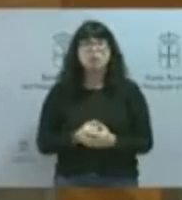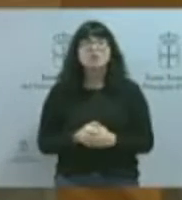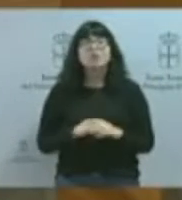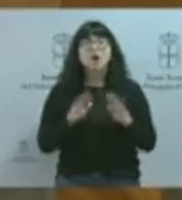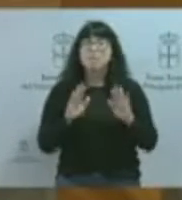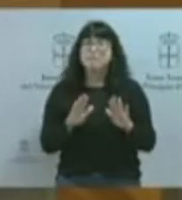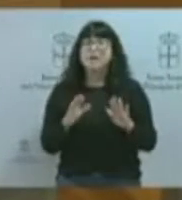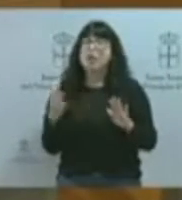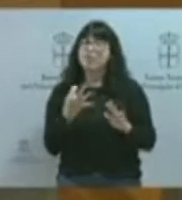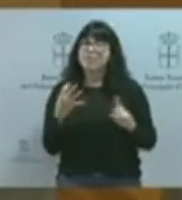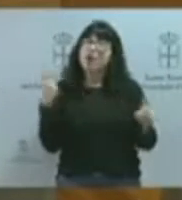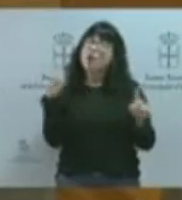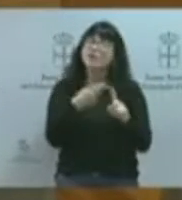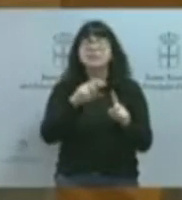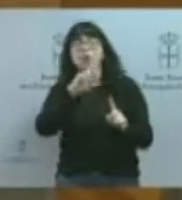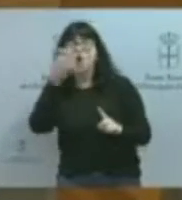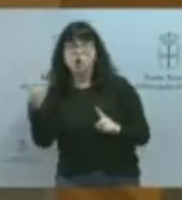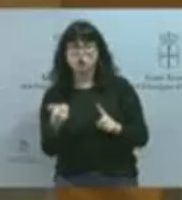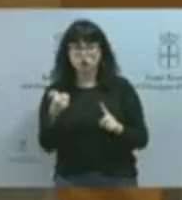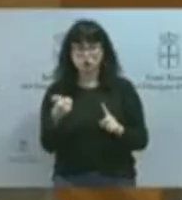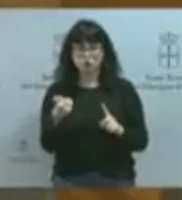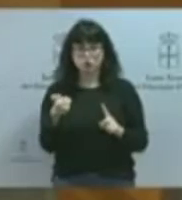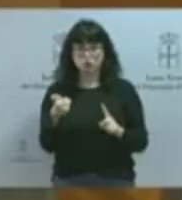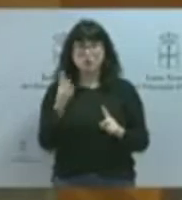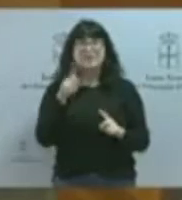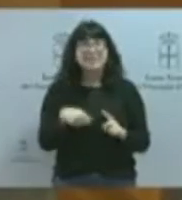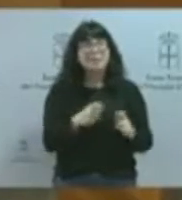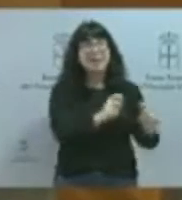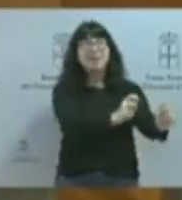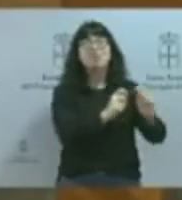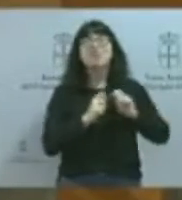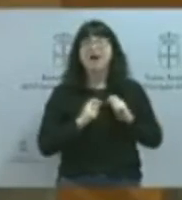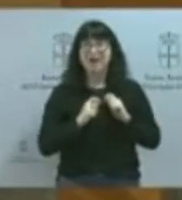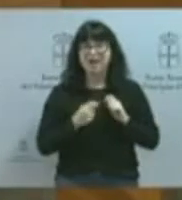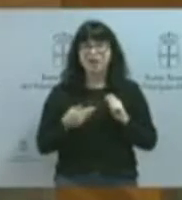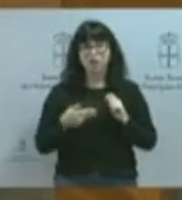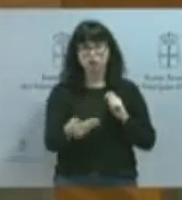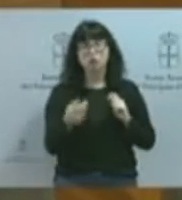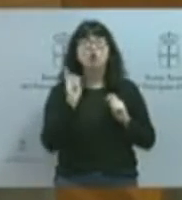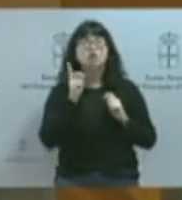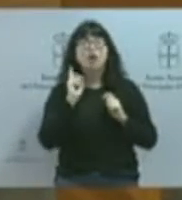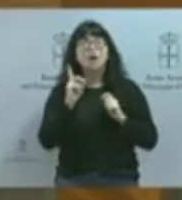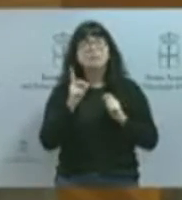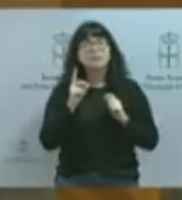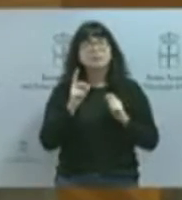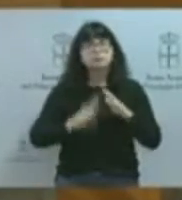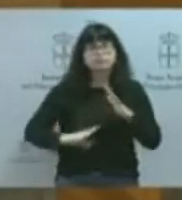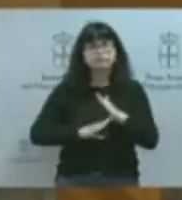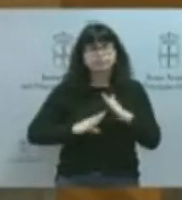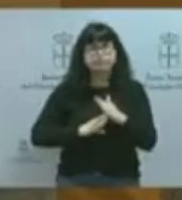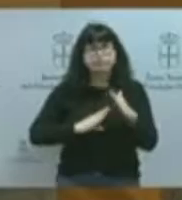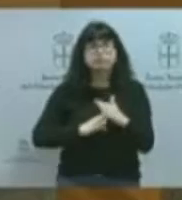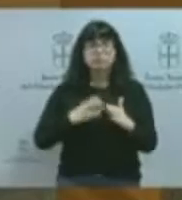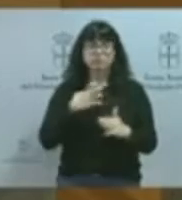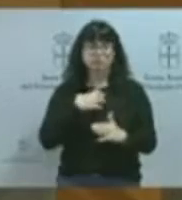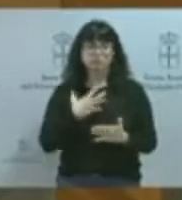sentido de sus aportaciones al futuro, no conformarse con ser una fuerza de bloqueo. Y mire, Podemos tendría todavía que analizar